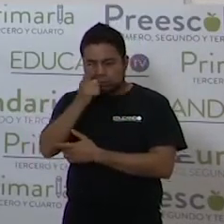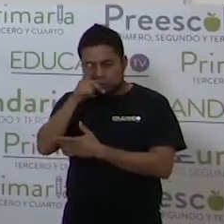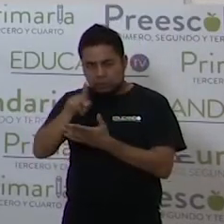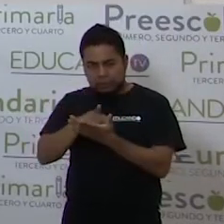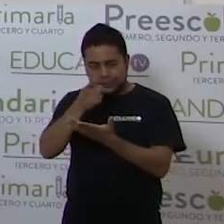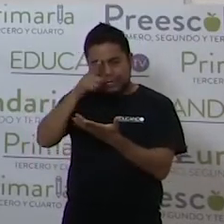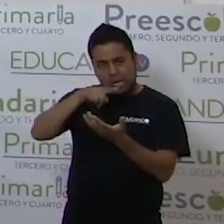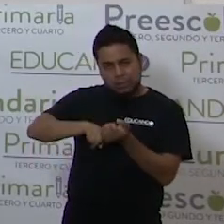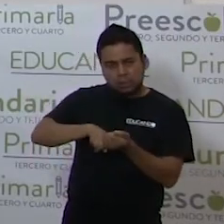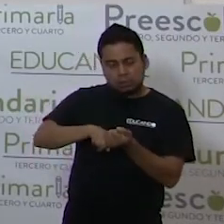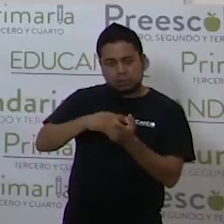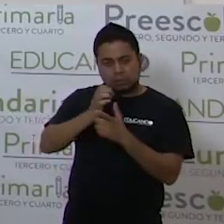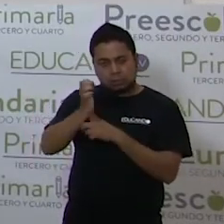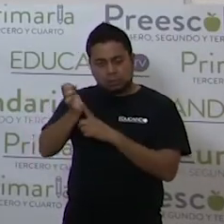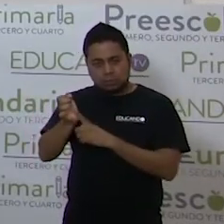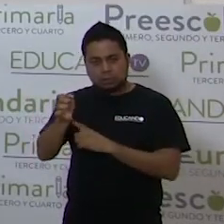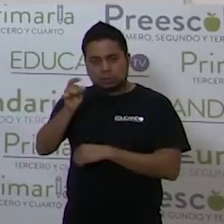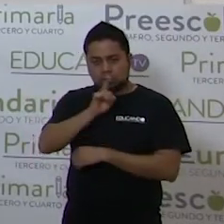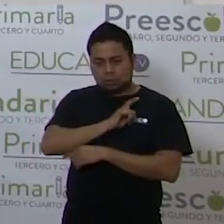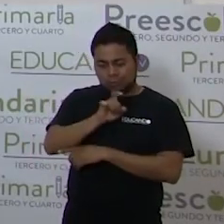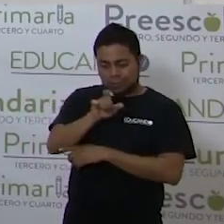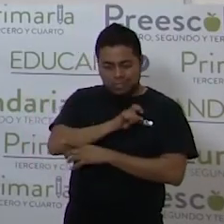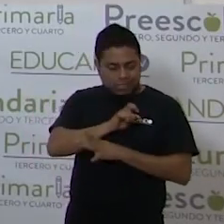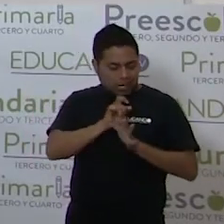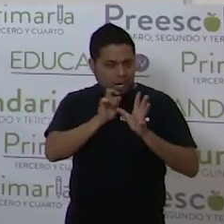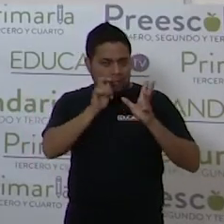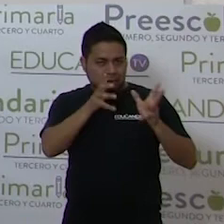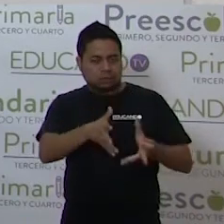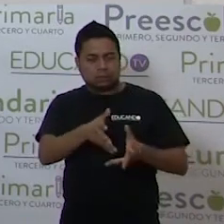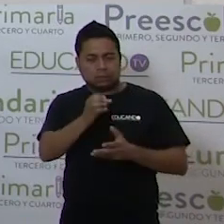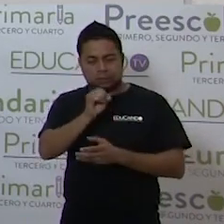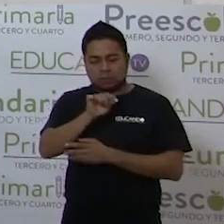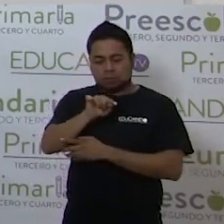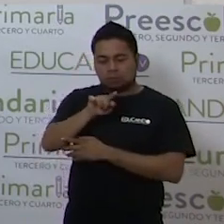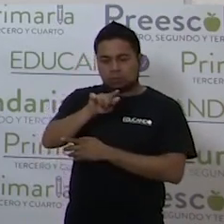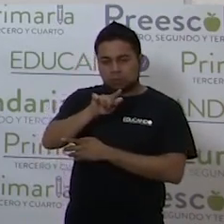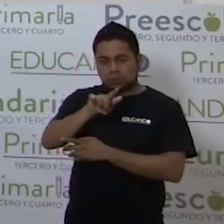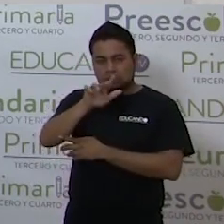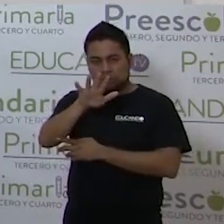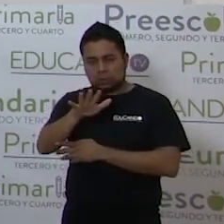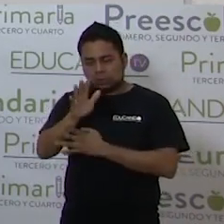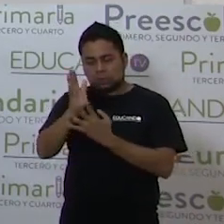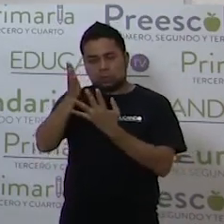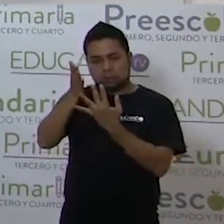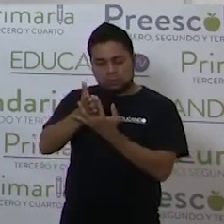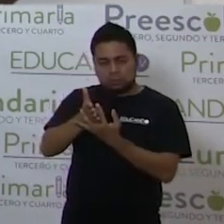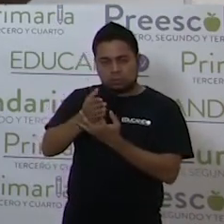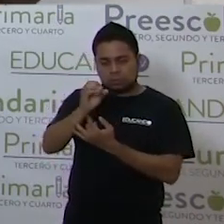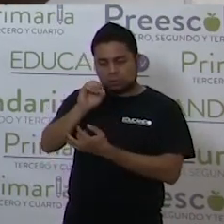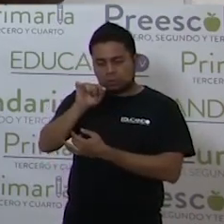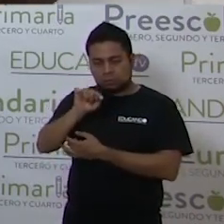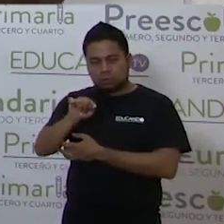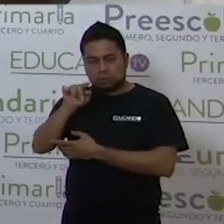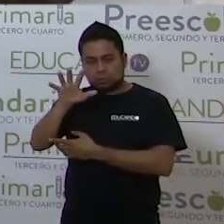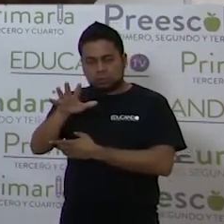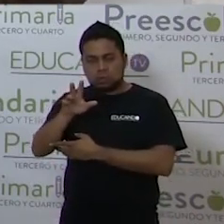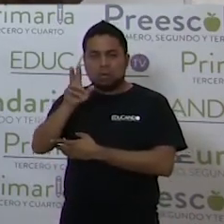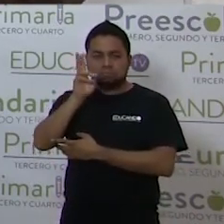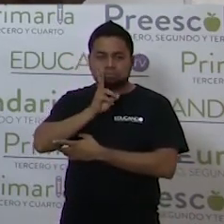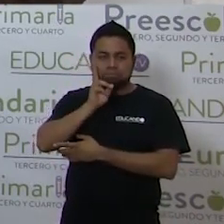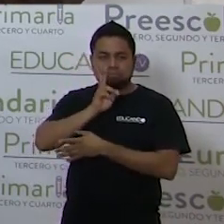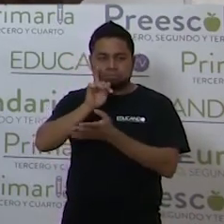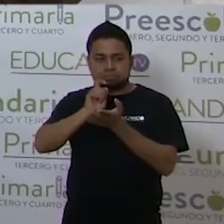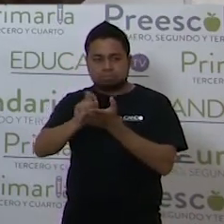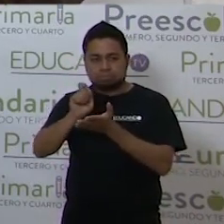esto entonces queda sola la equis 0.75 entre 0.5 lo vamos a hacer